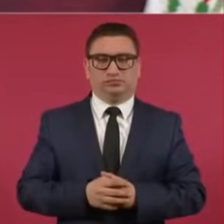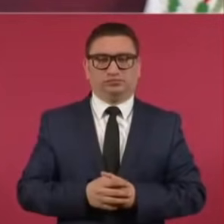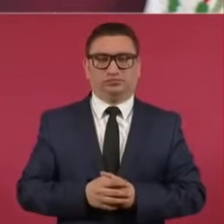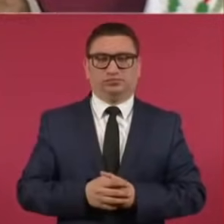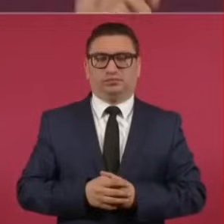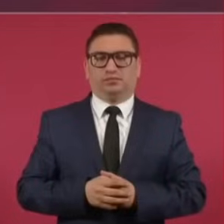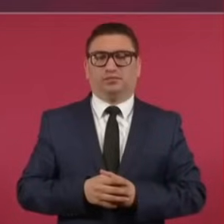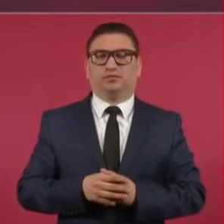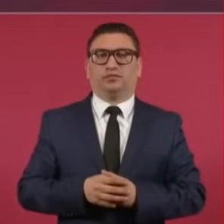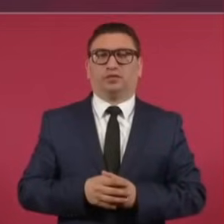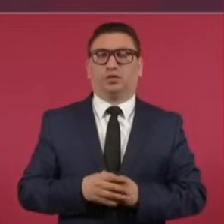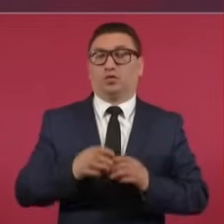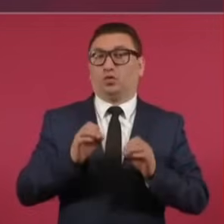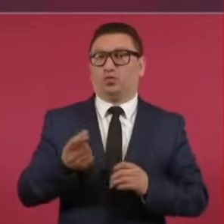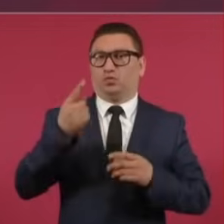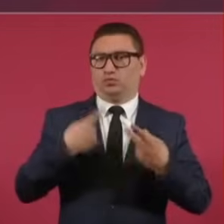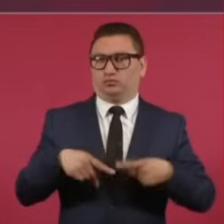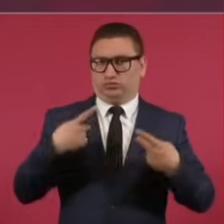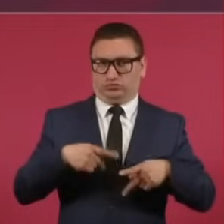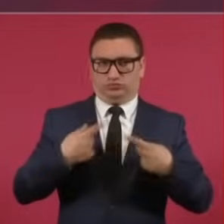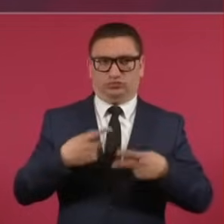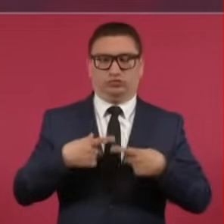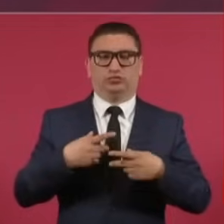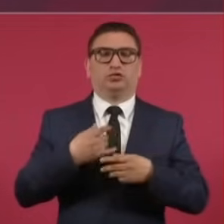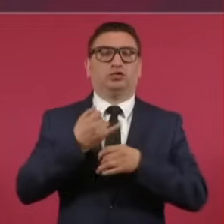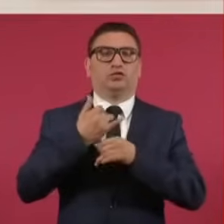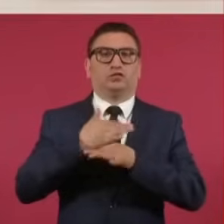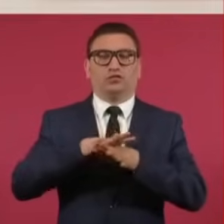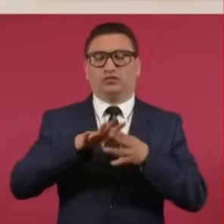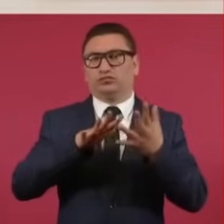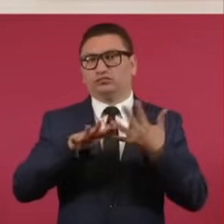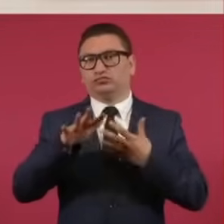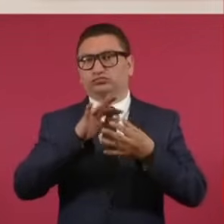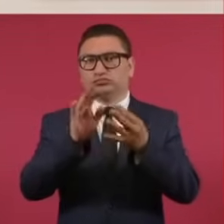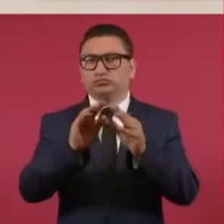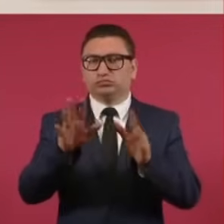un miembro de la Transparencia,